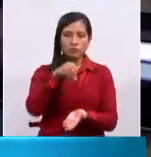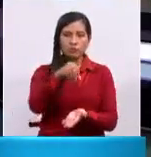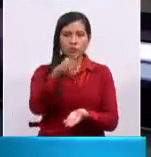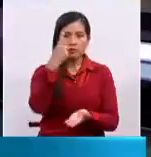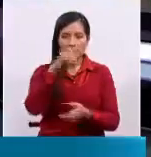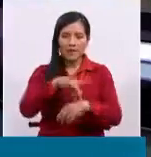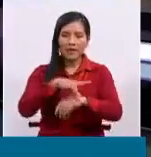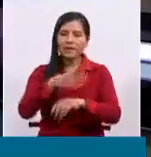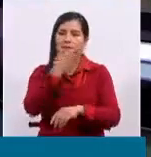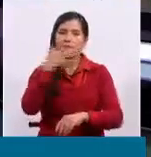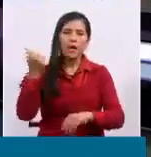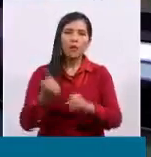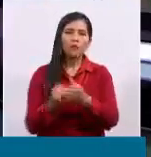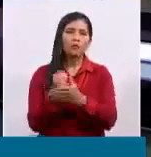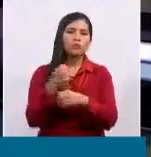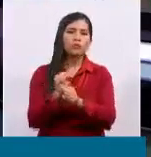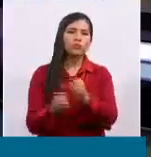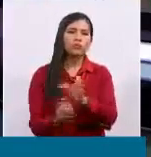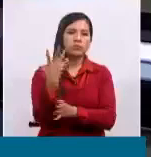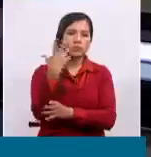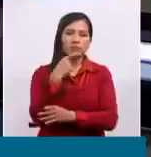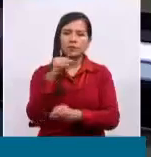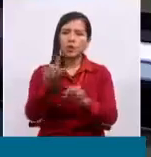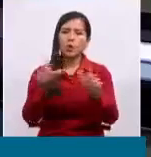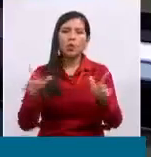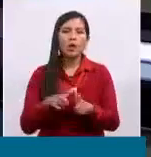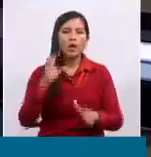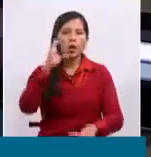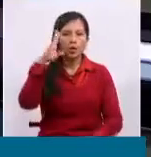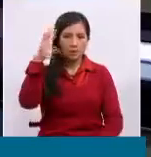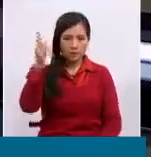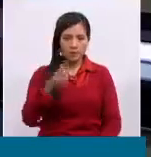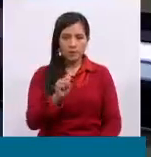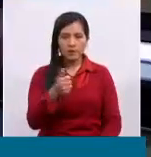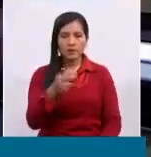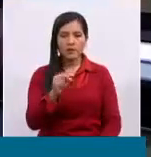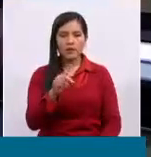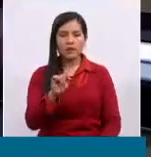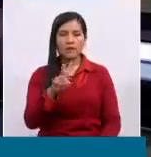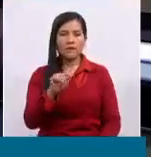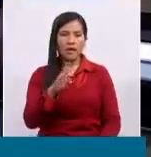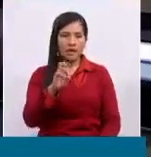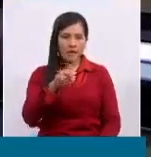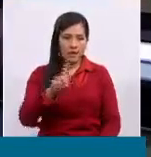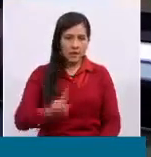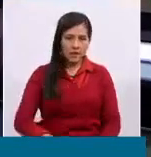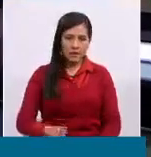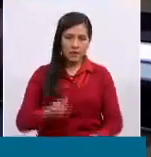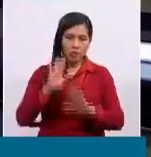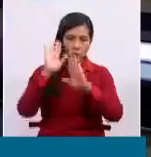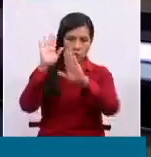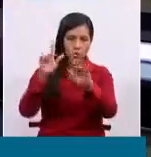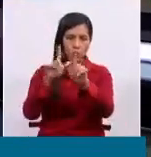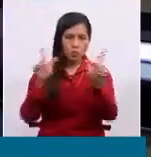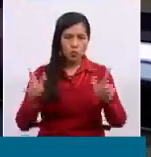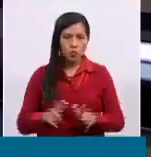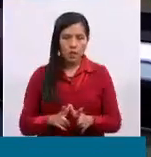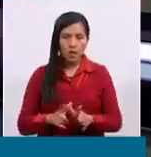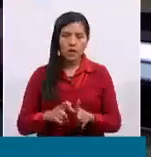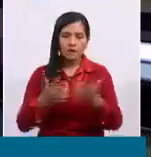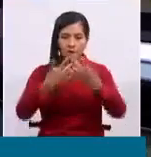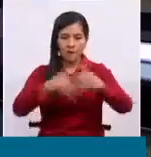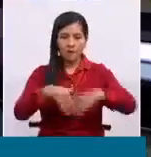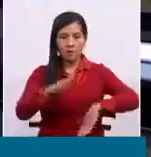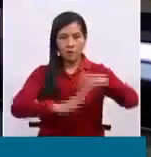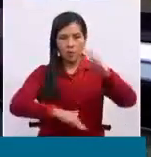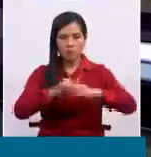va a estar ubicada en el Parque Industrial de Santibáñez, en la provincia de Santibáñez, del departamento de Cochabamba. ¿En qué